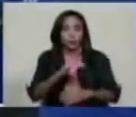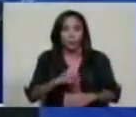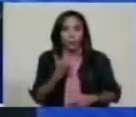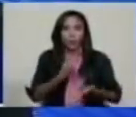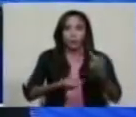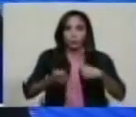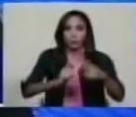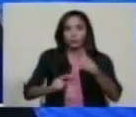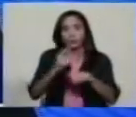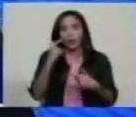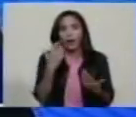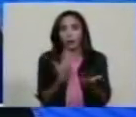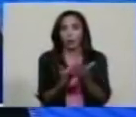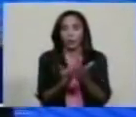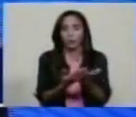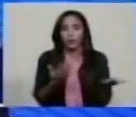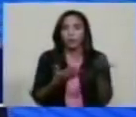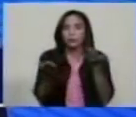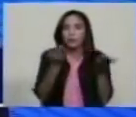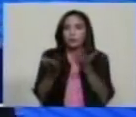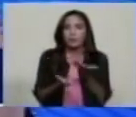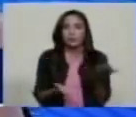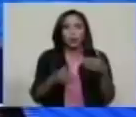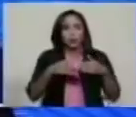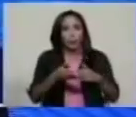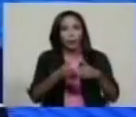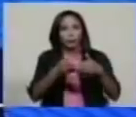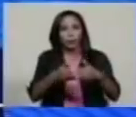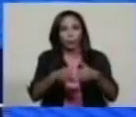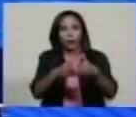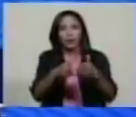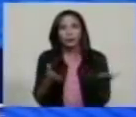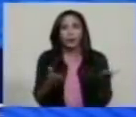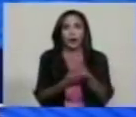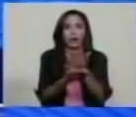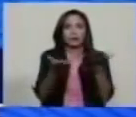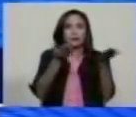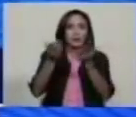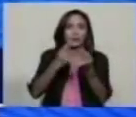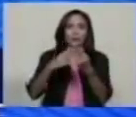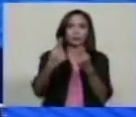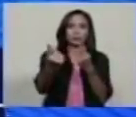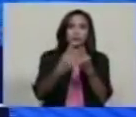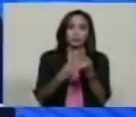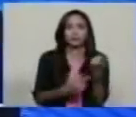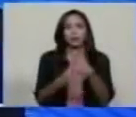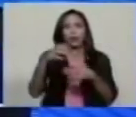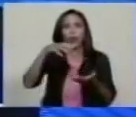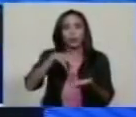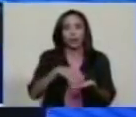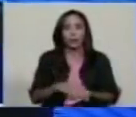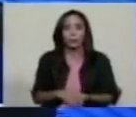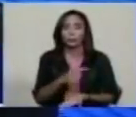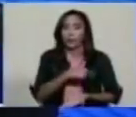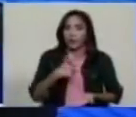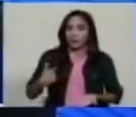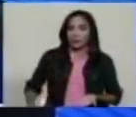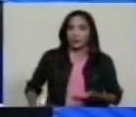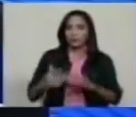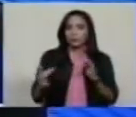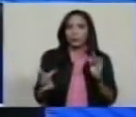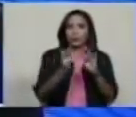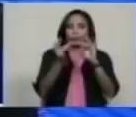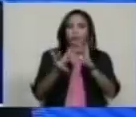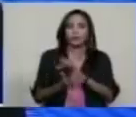el punto de vista de los servicios portuarios, la posibilidad de hacer servicio de transbordo en toda la región. China puede encontrar en este país